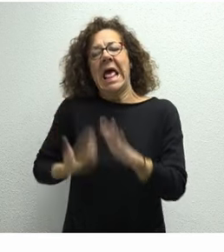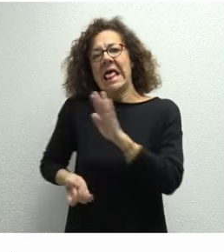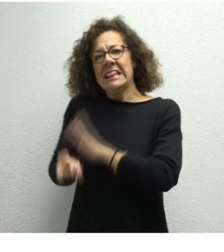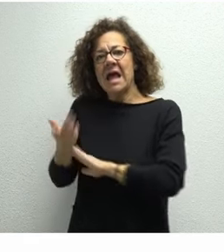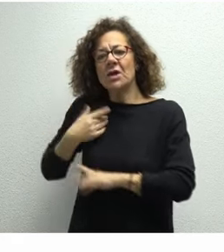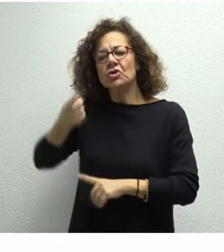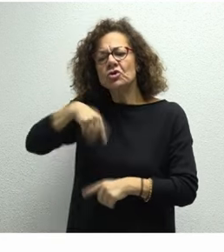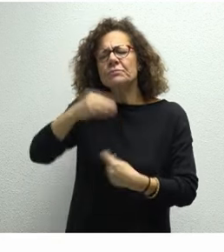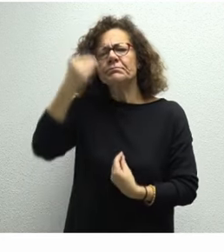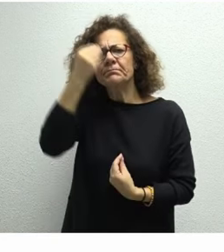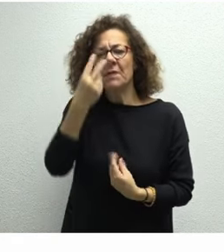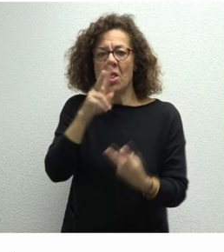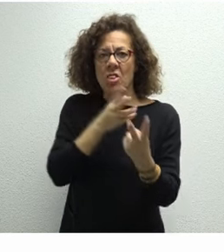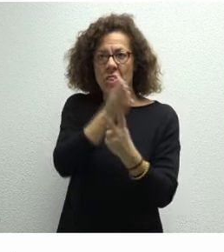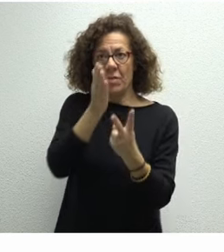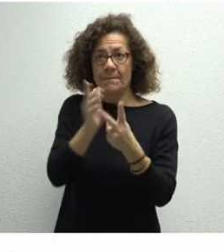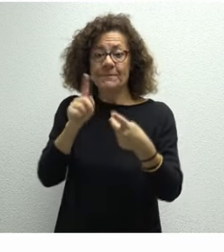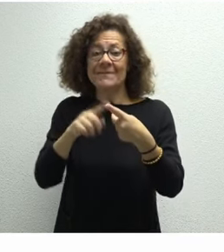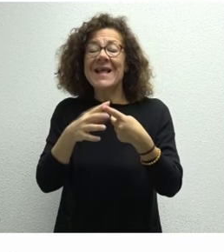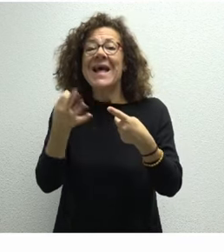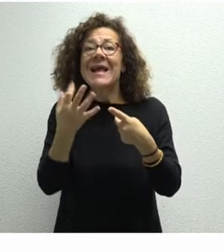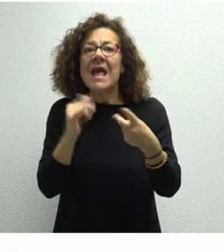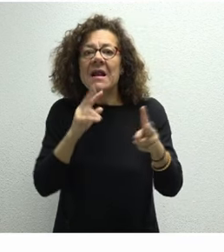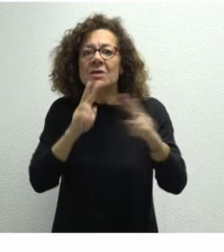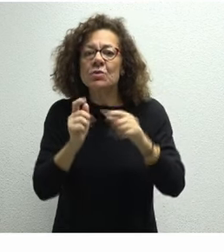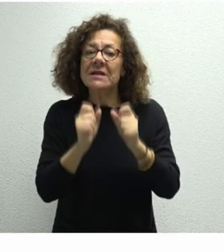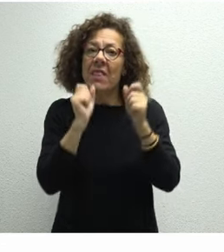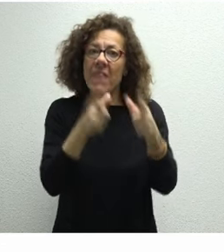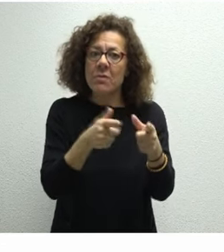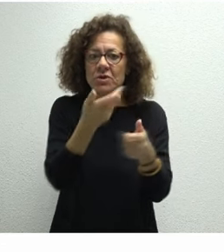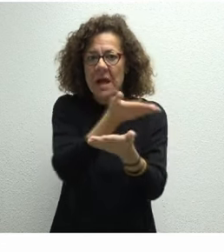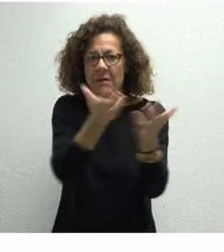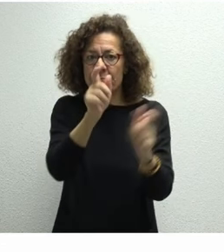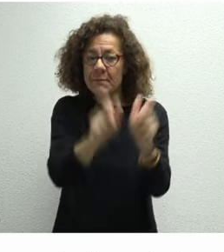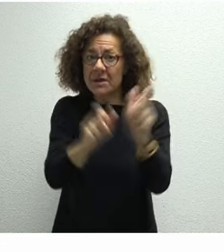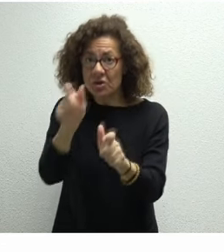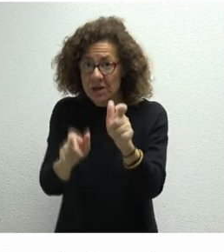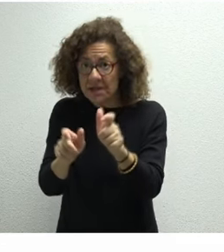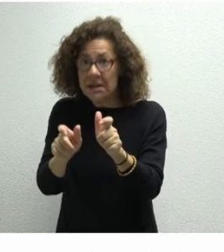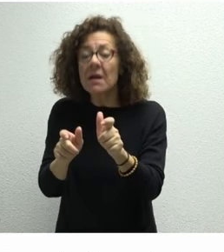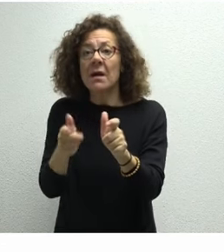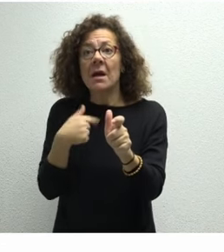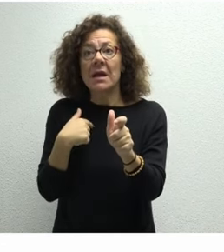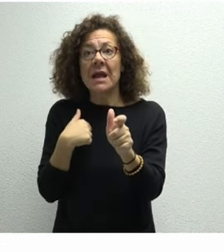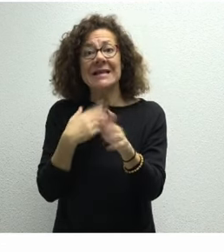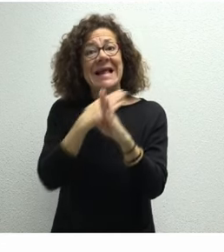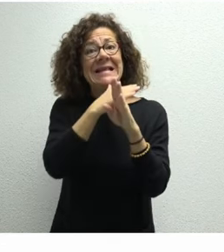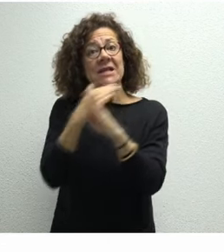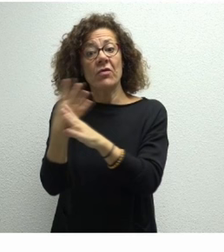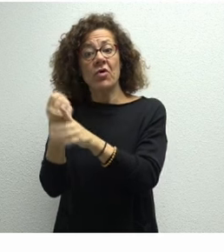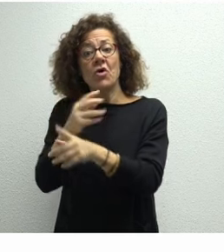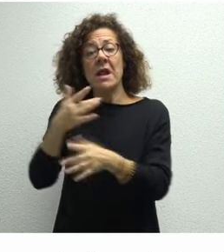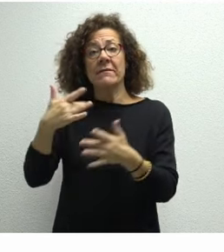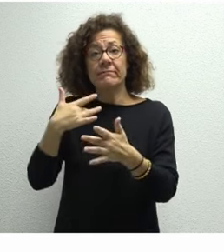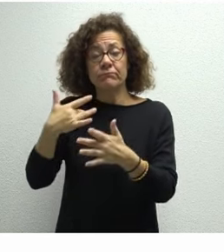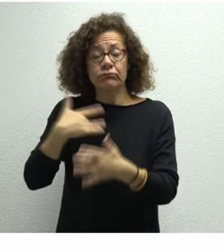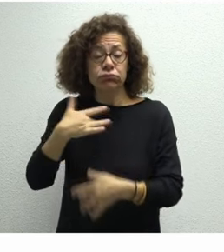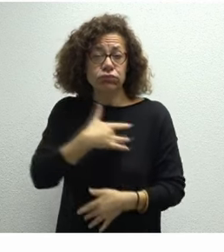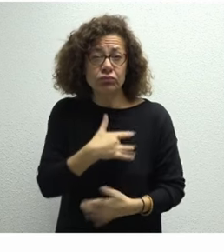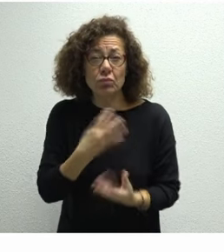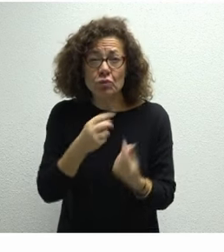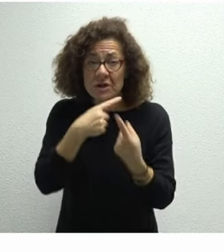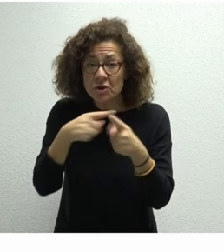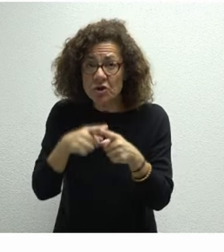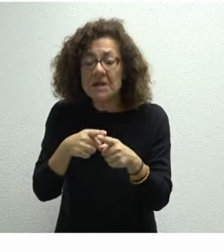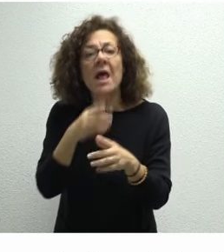preguntáramos sobre todo dos cosas qué está ocurriendo qué respuesta estamos dando a aquellas personas en las que intersecciona muchas vulnerabilidades a la vez no